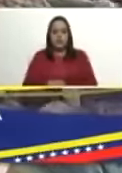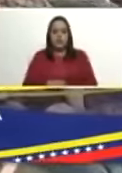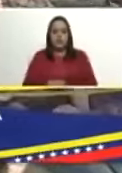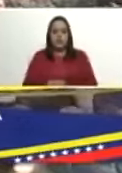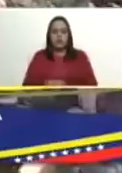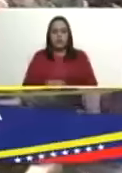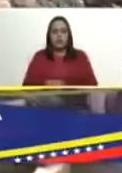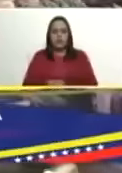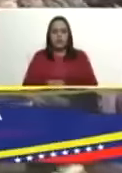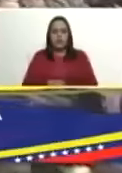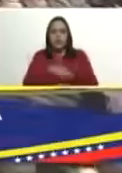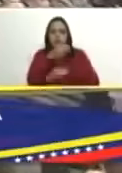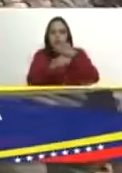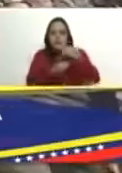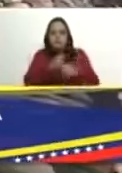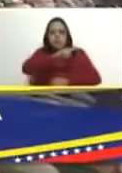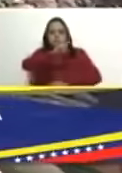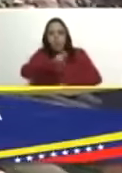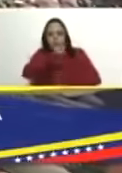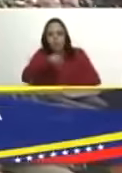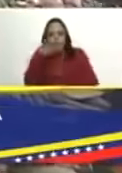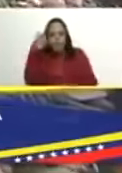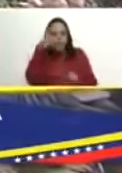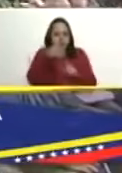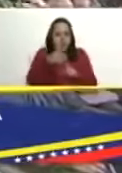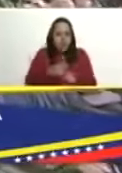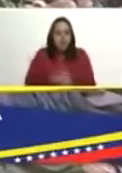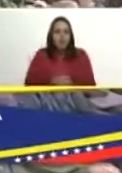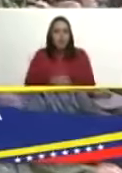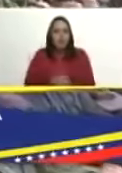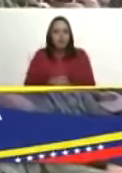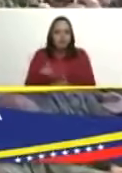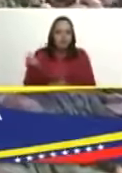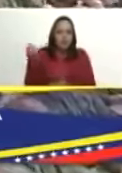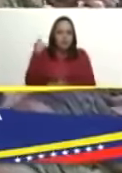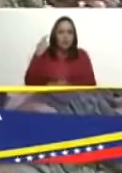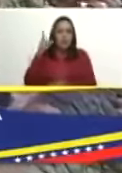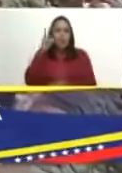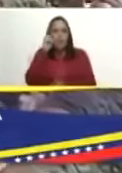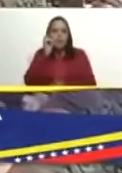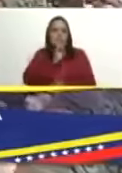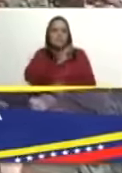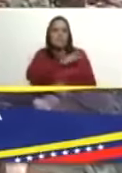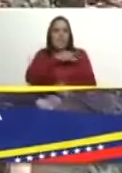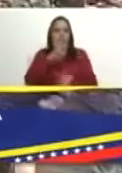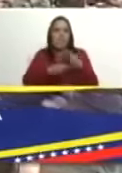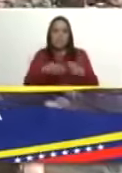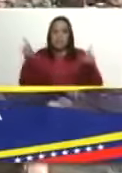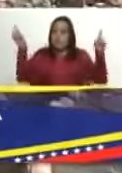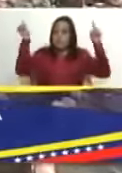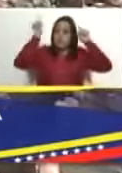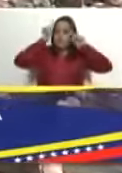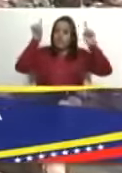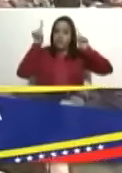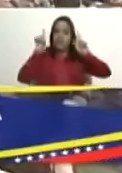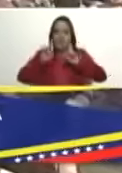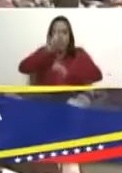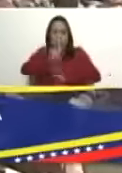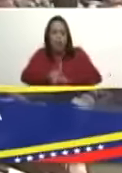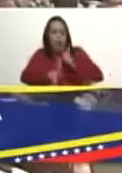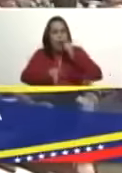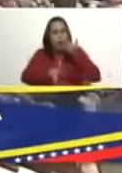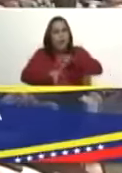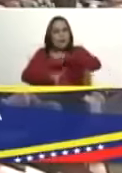Se dirigen y por detrás un sacerdote chileno hace señas y el